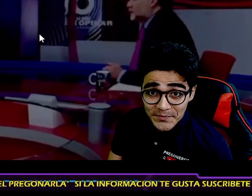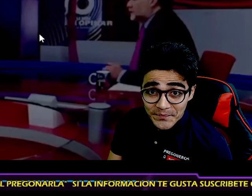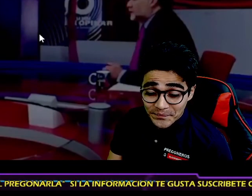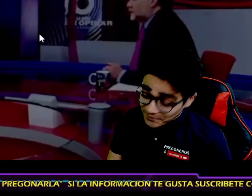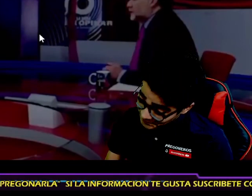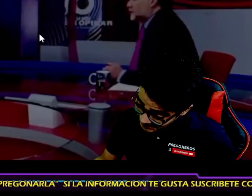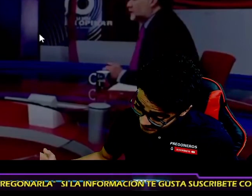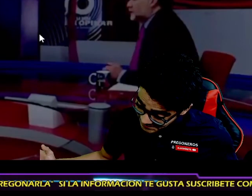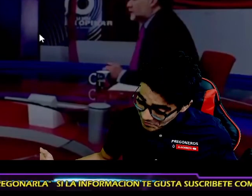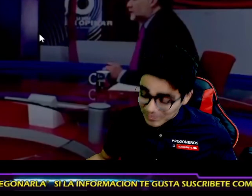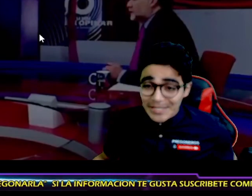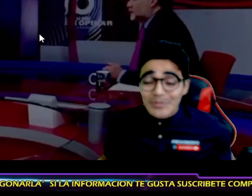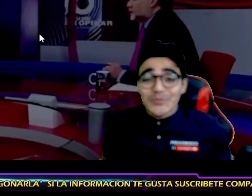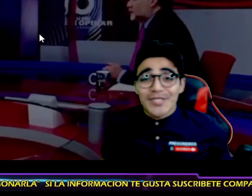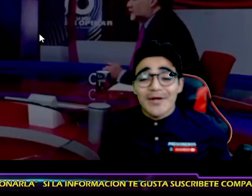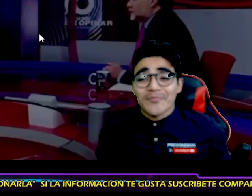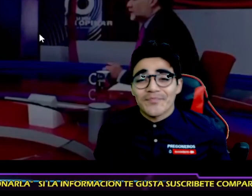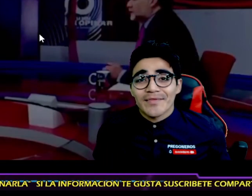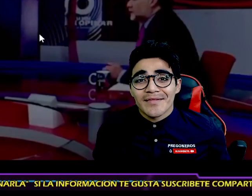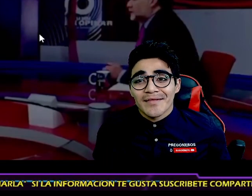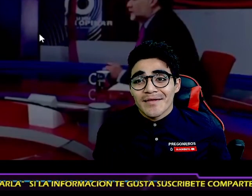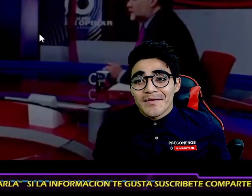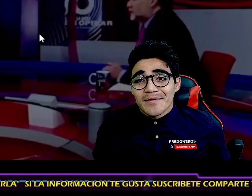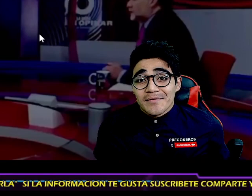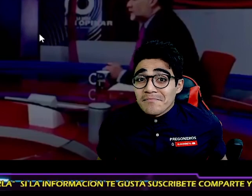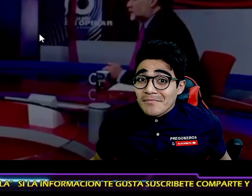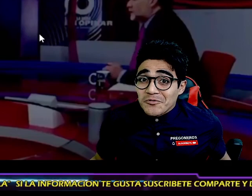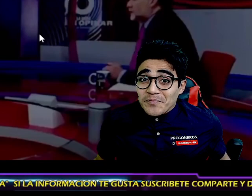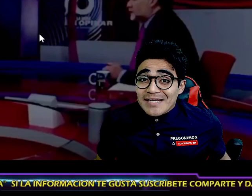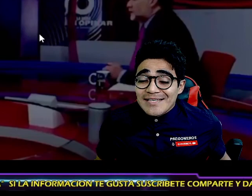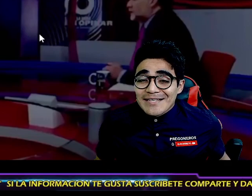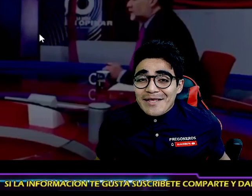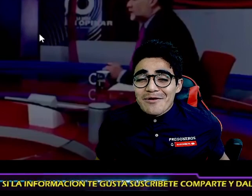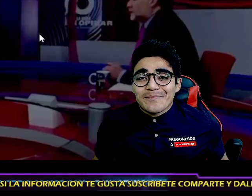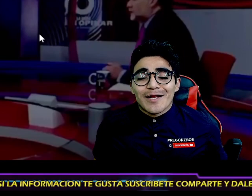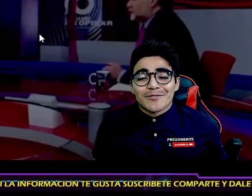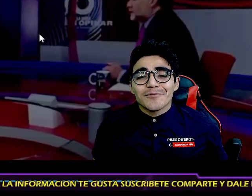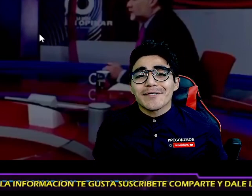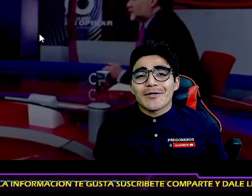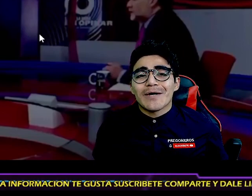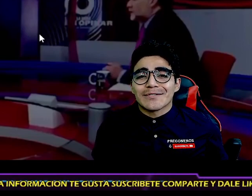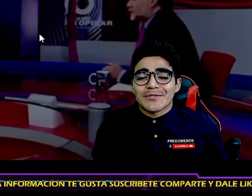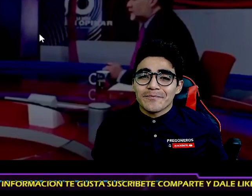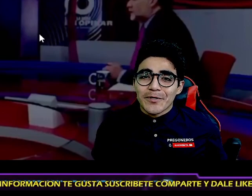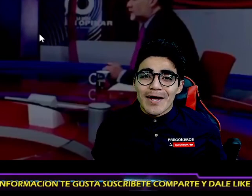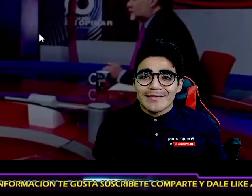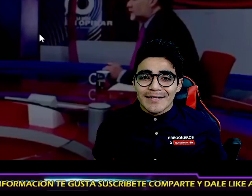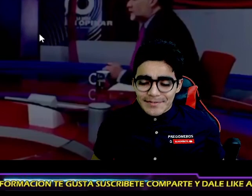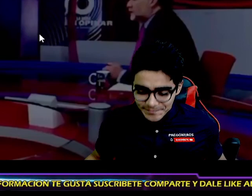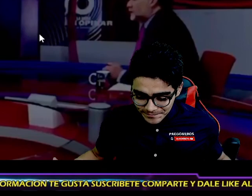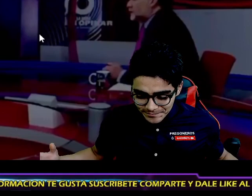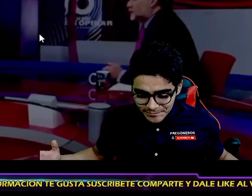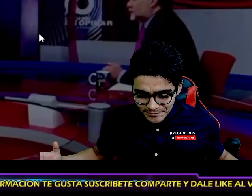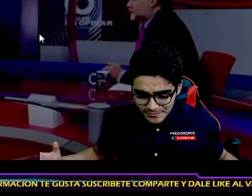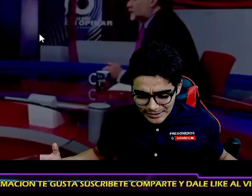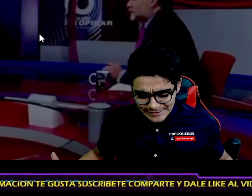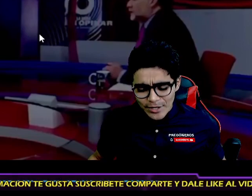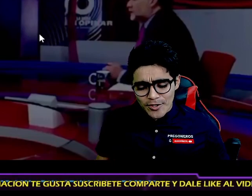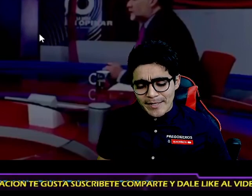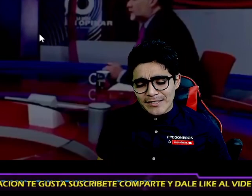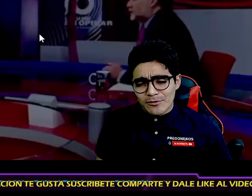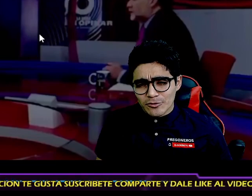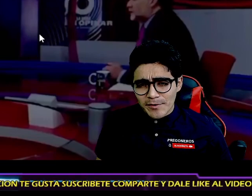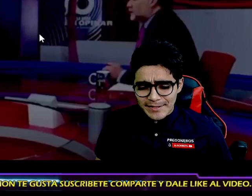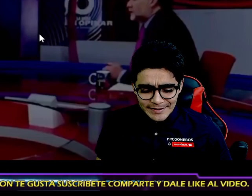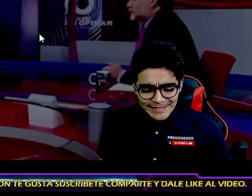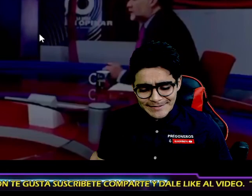Bueno. Ya lo escucharon. Sus presidenciables para el 2024, pero antes, el Estado